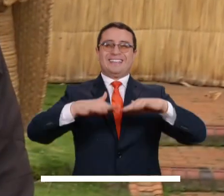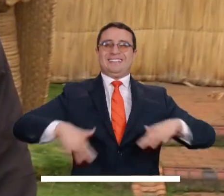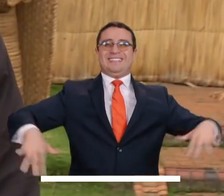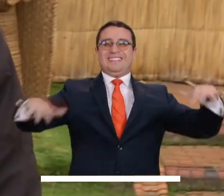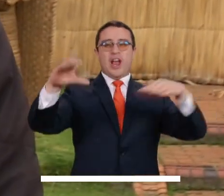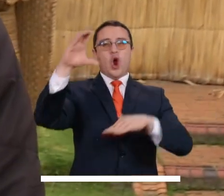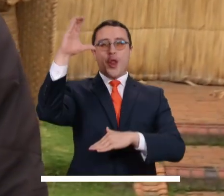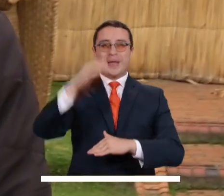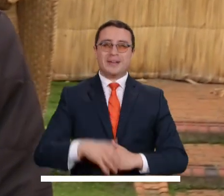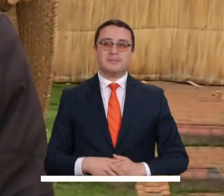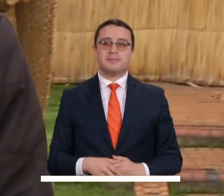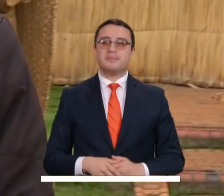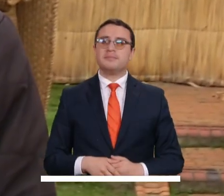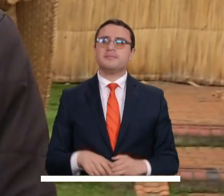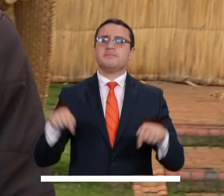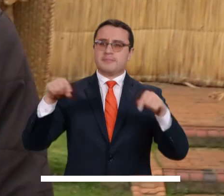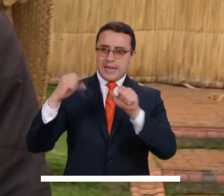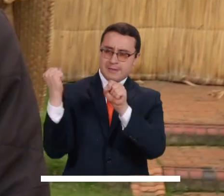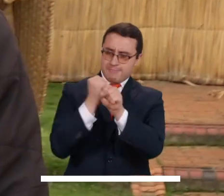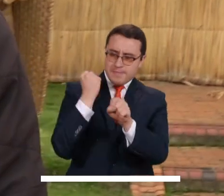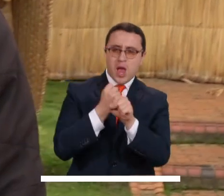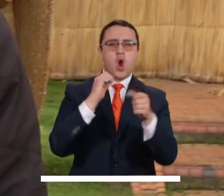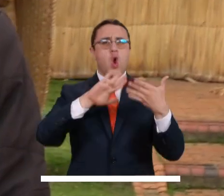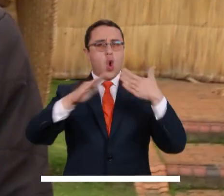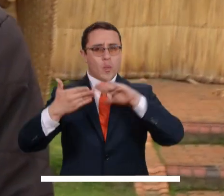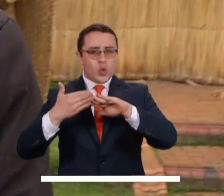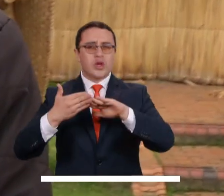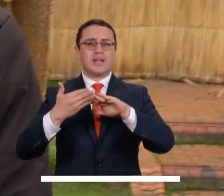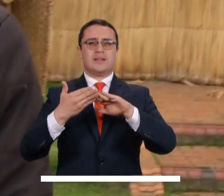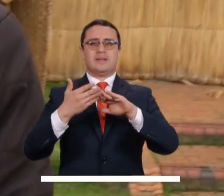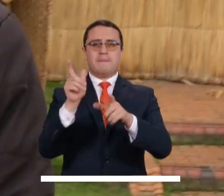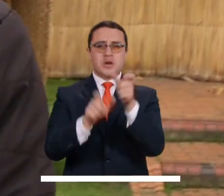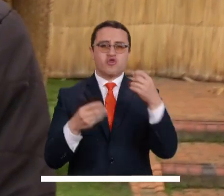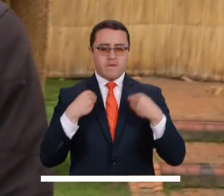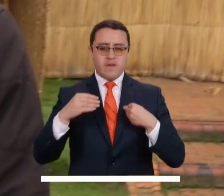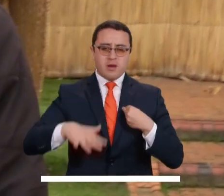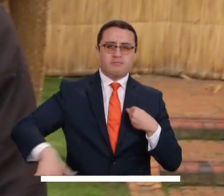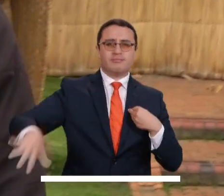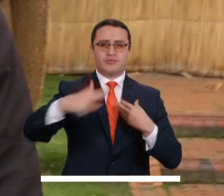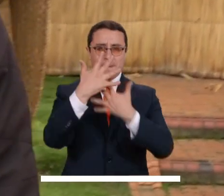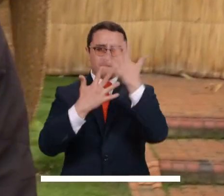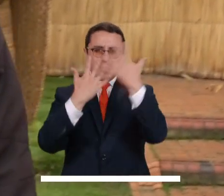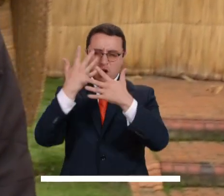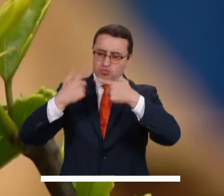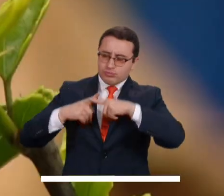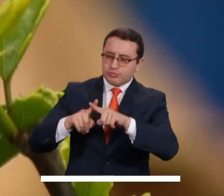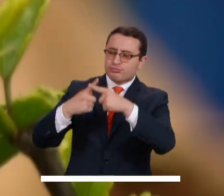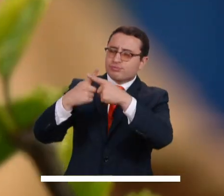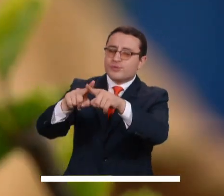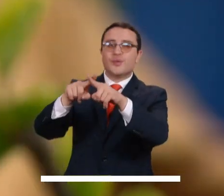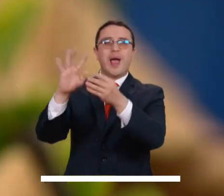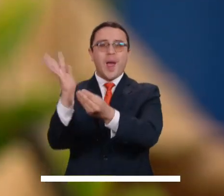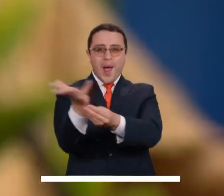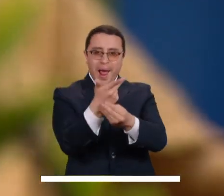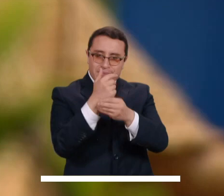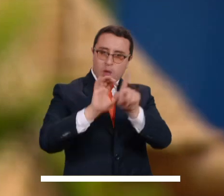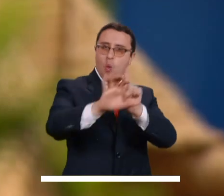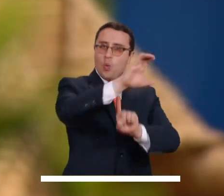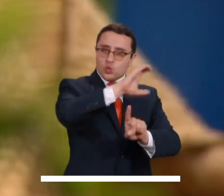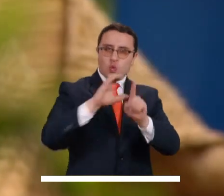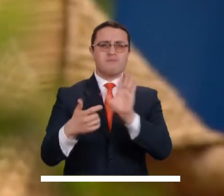aquí, de la comunidad, del pueblo, su artesanía, su cultura, la que